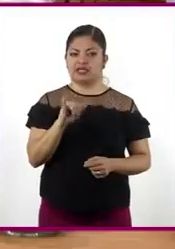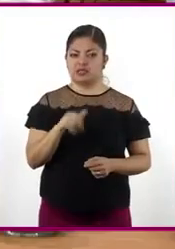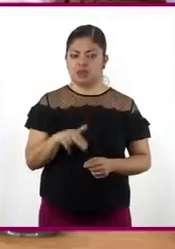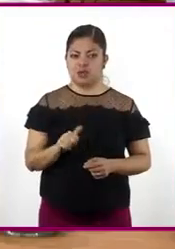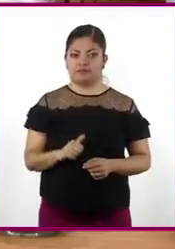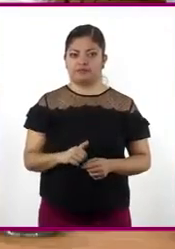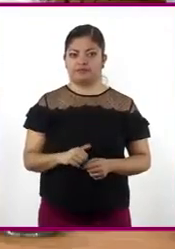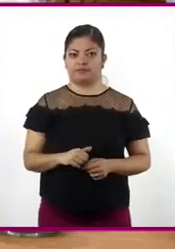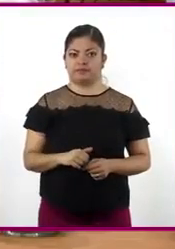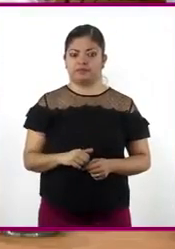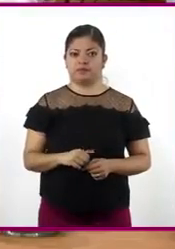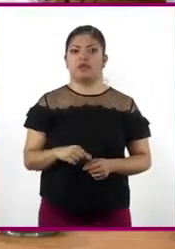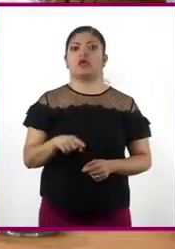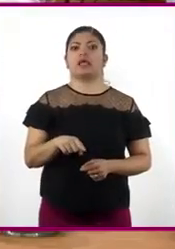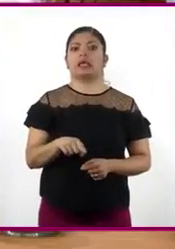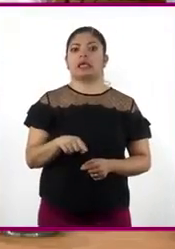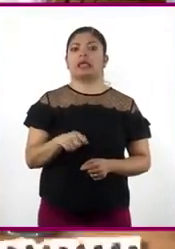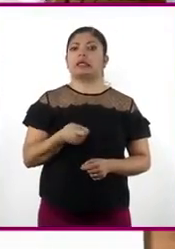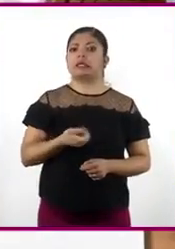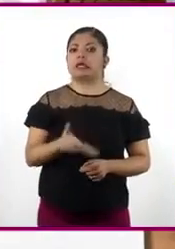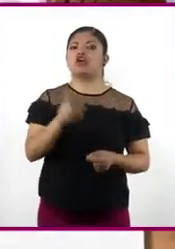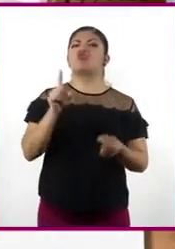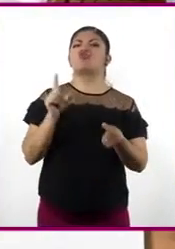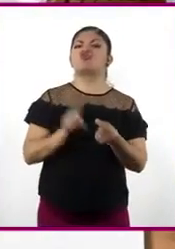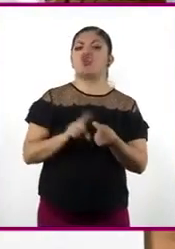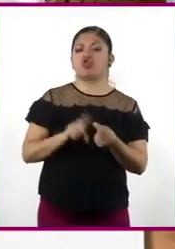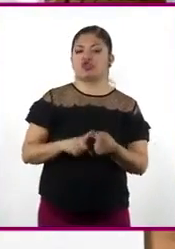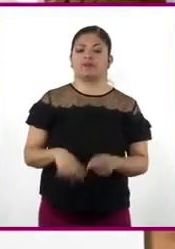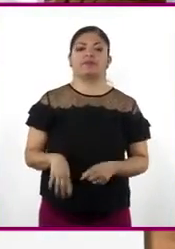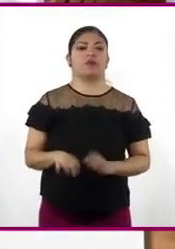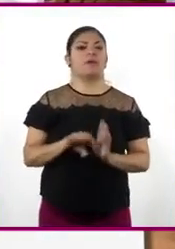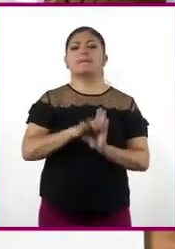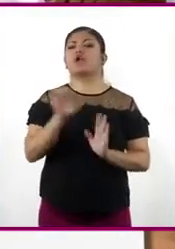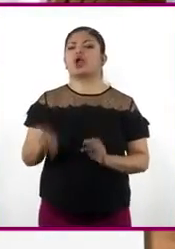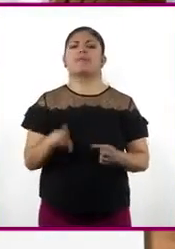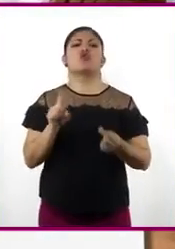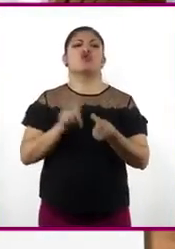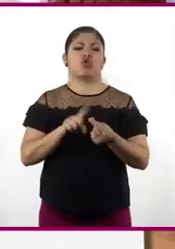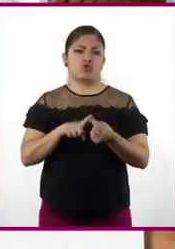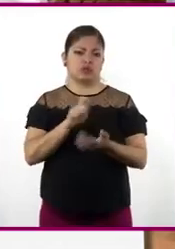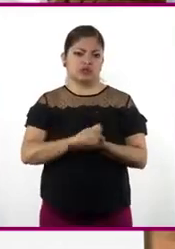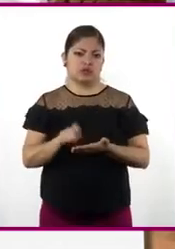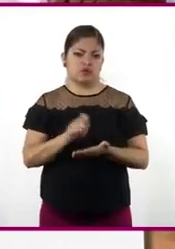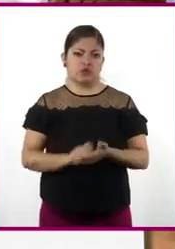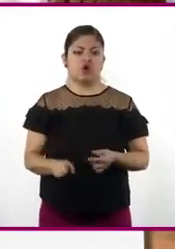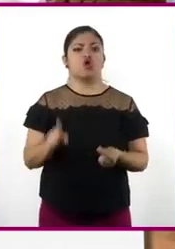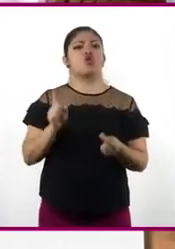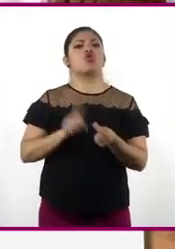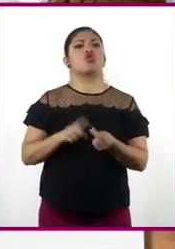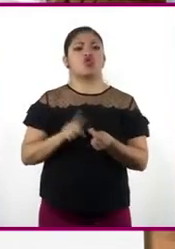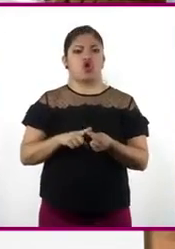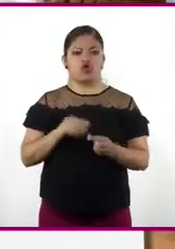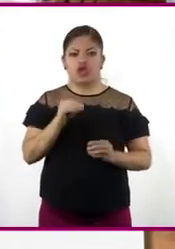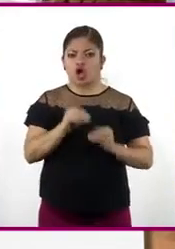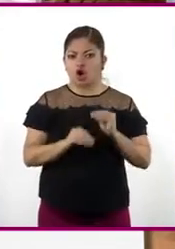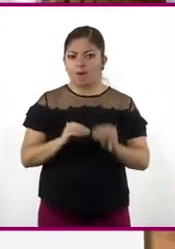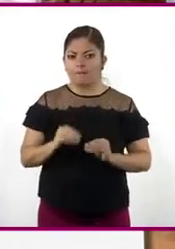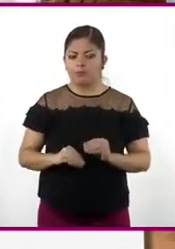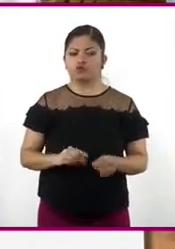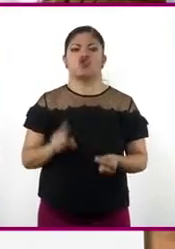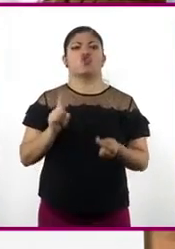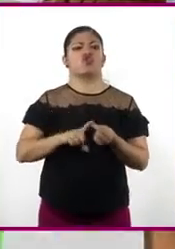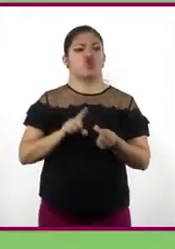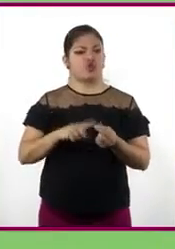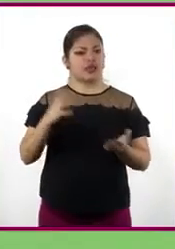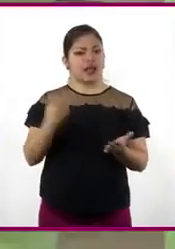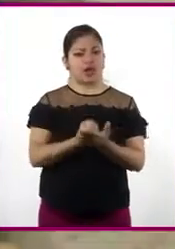Las del dónde. Por ejemplo, ¿dónde lo escribió? dónde la compuso, dónde ganó